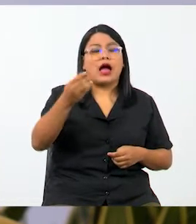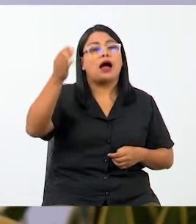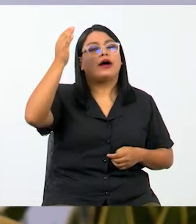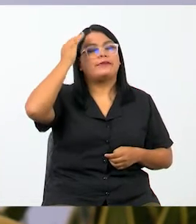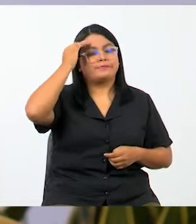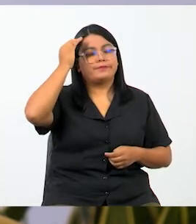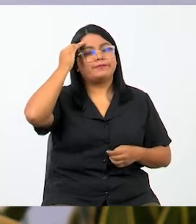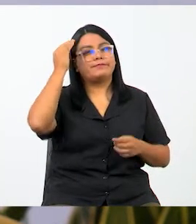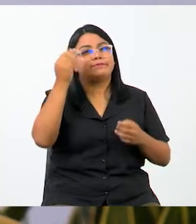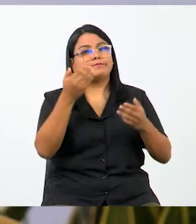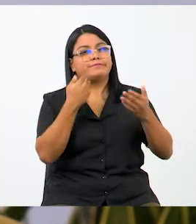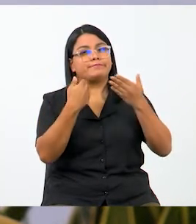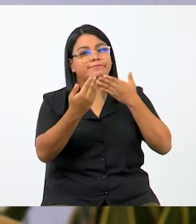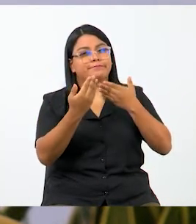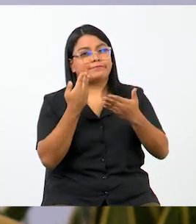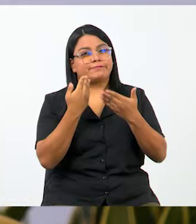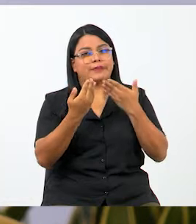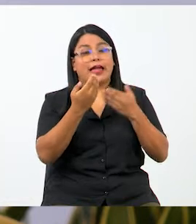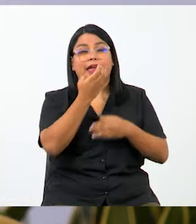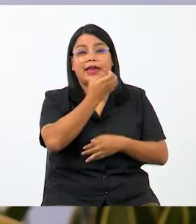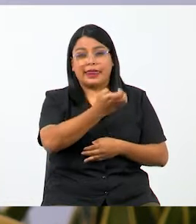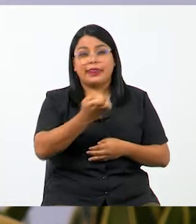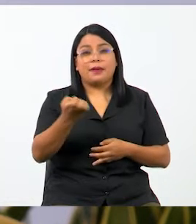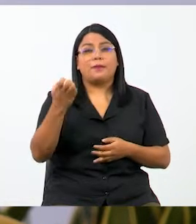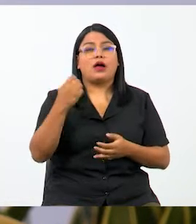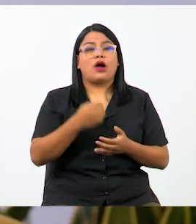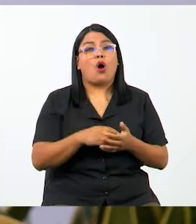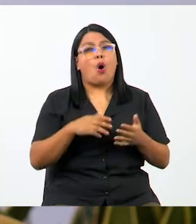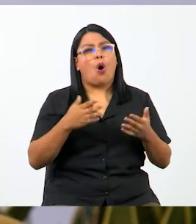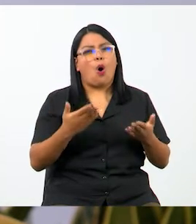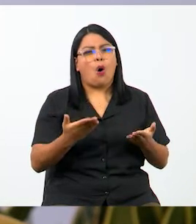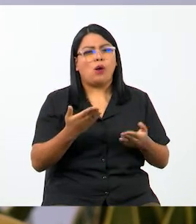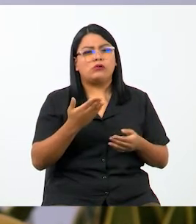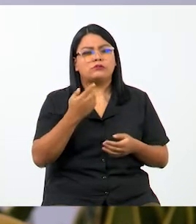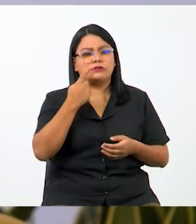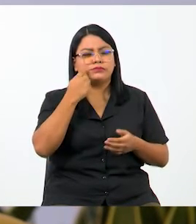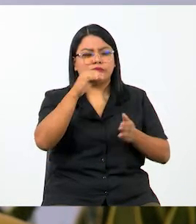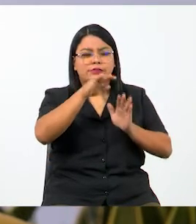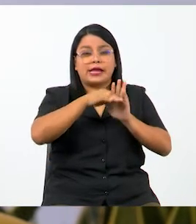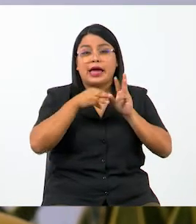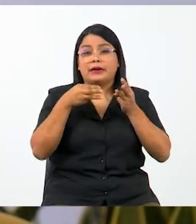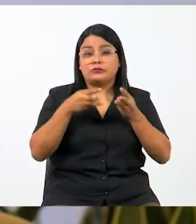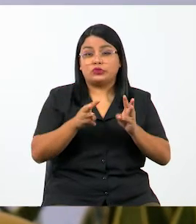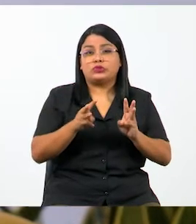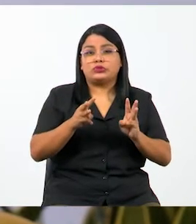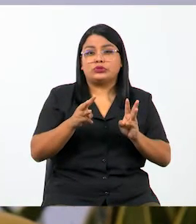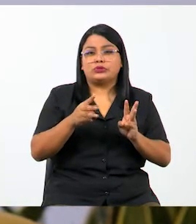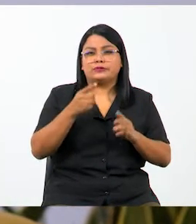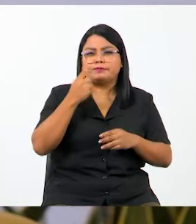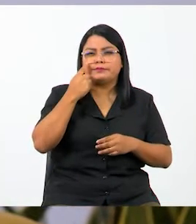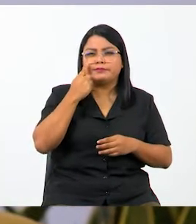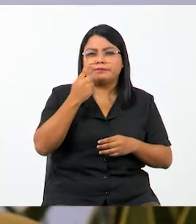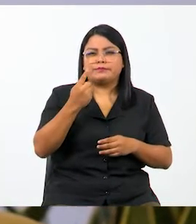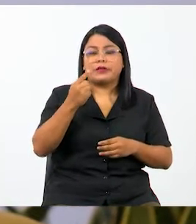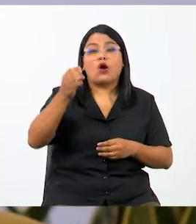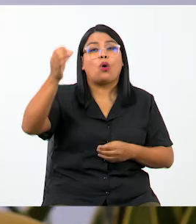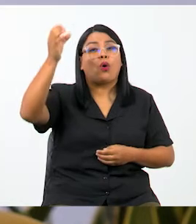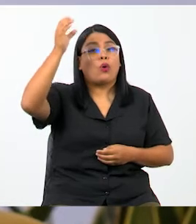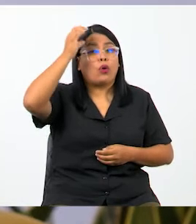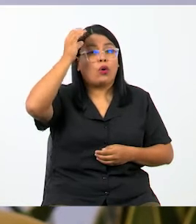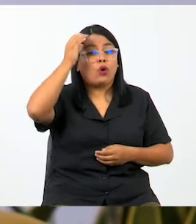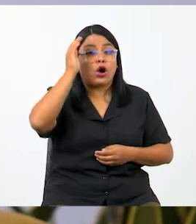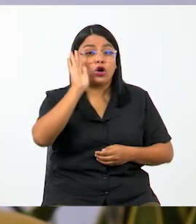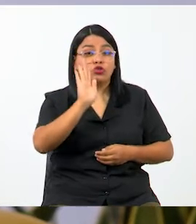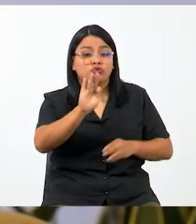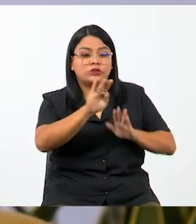uno de los elementos o apartados de la guía metodológica. Esta sección se llama Conozca su guía metodológica. Si